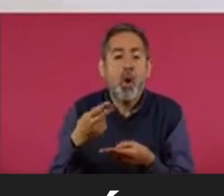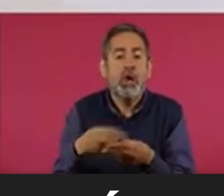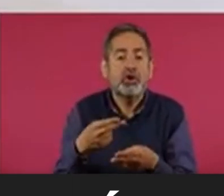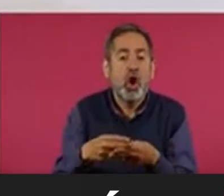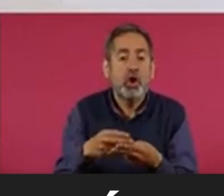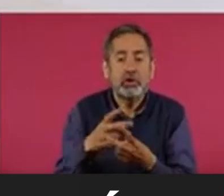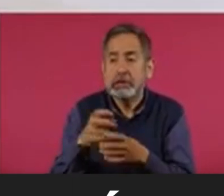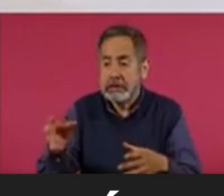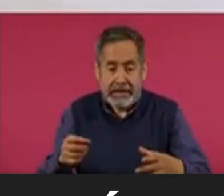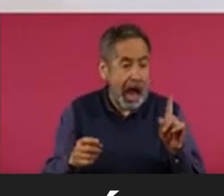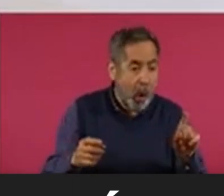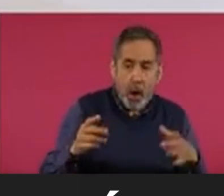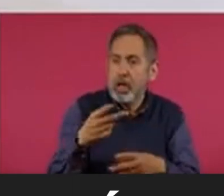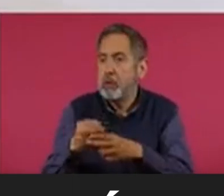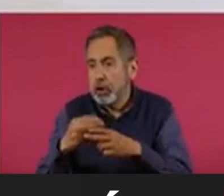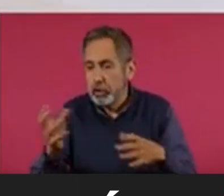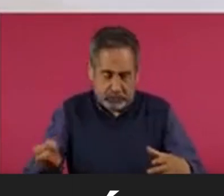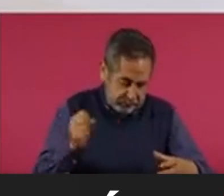que le echábamos agua y